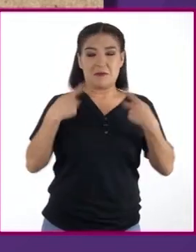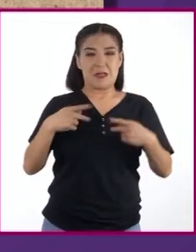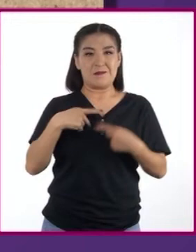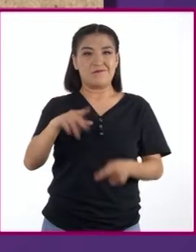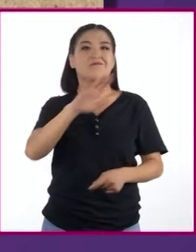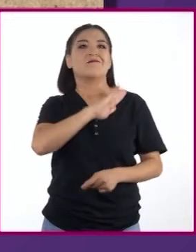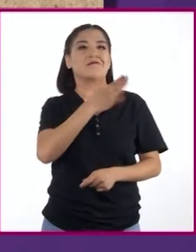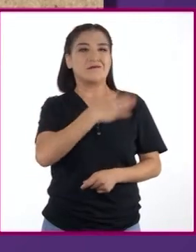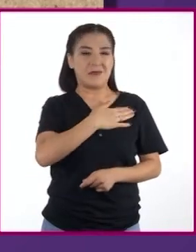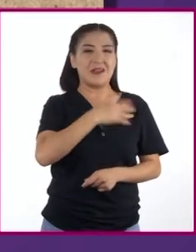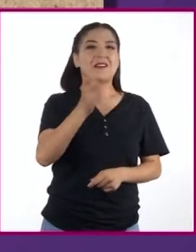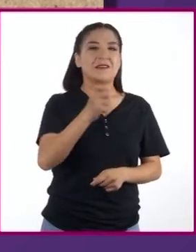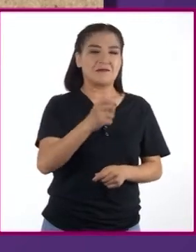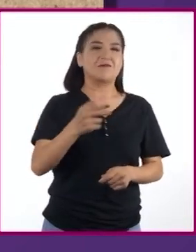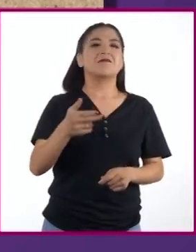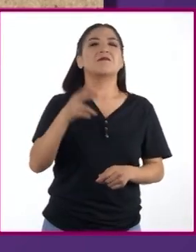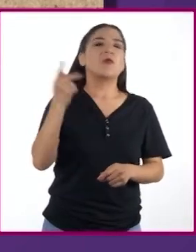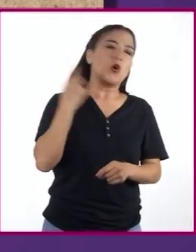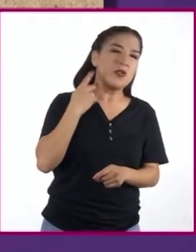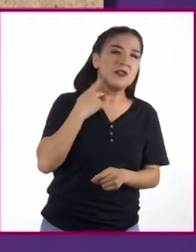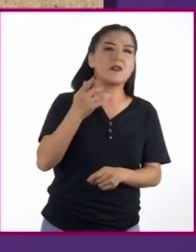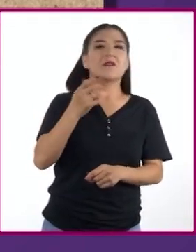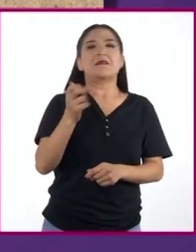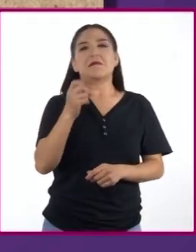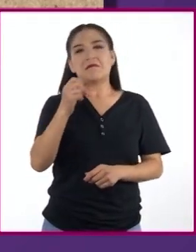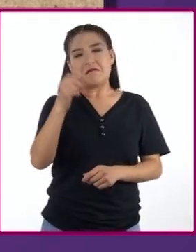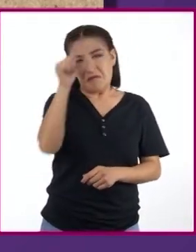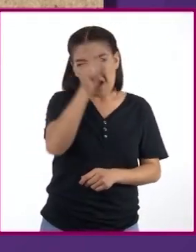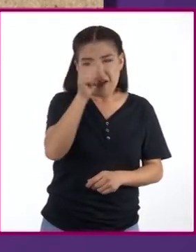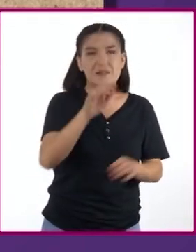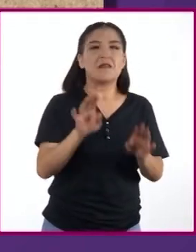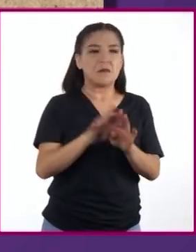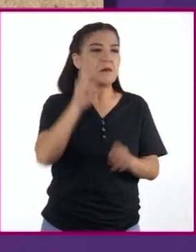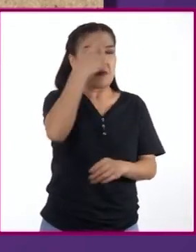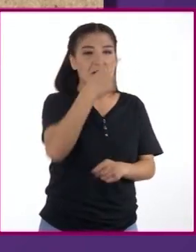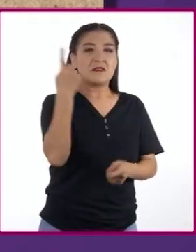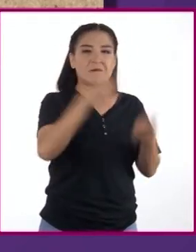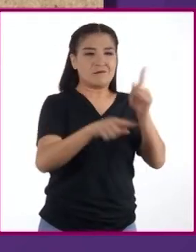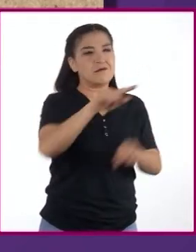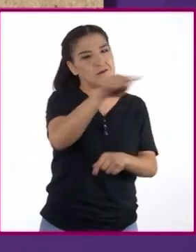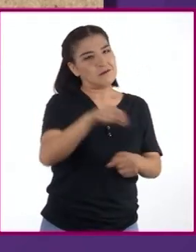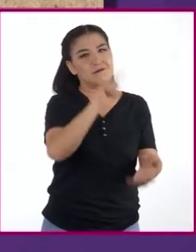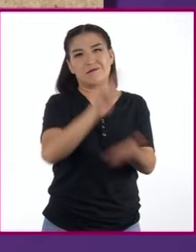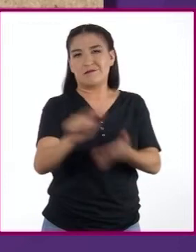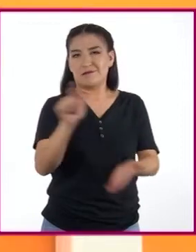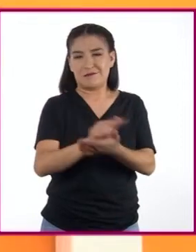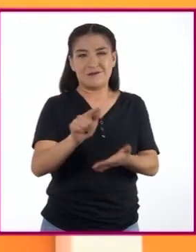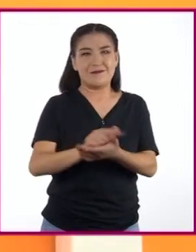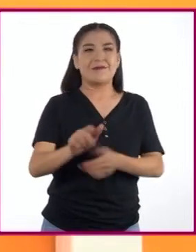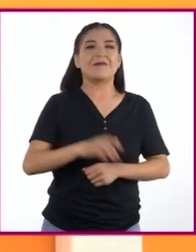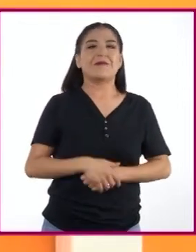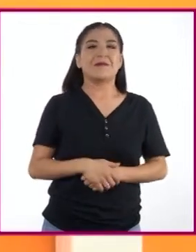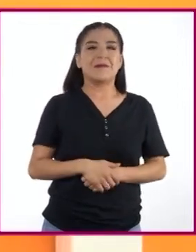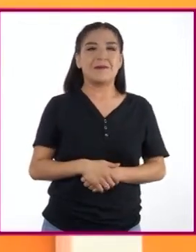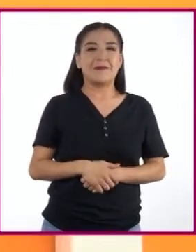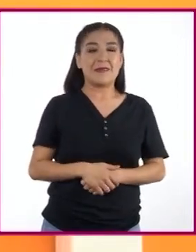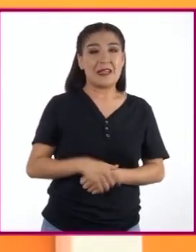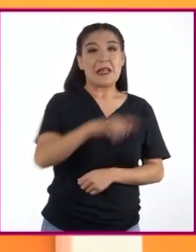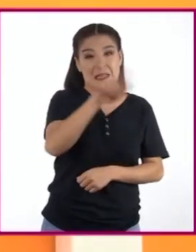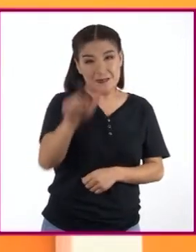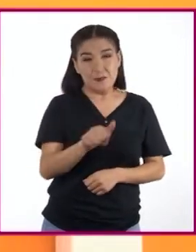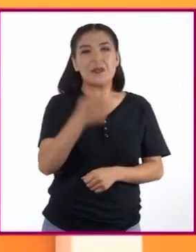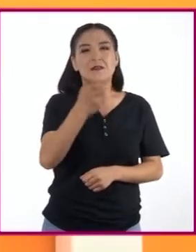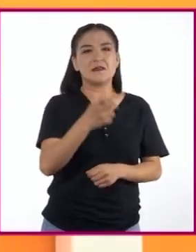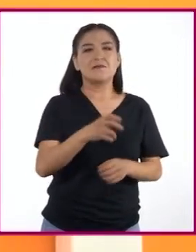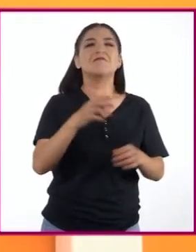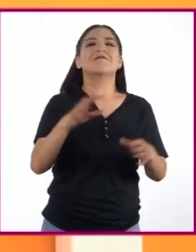y religiosas, fundamentalmente para desempeñar labores domésticas. Al respecto, las